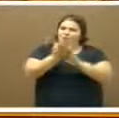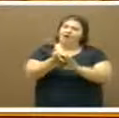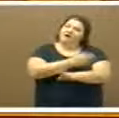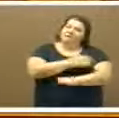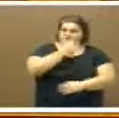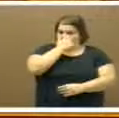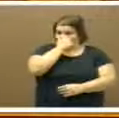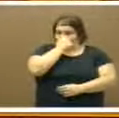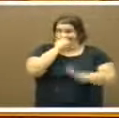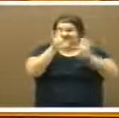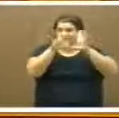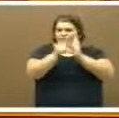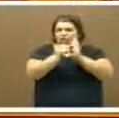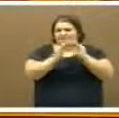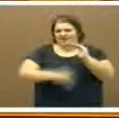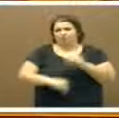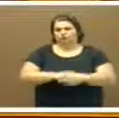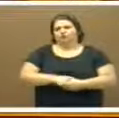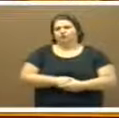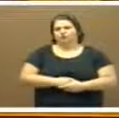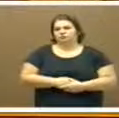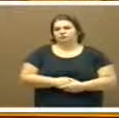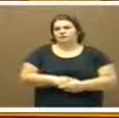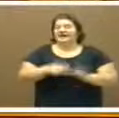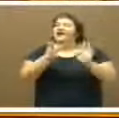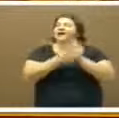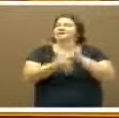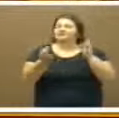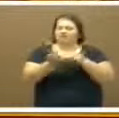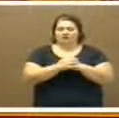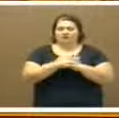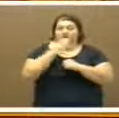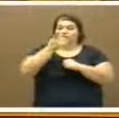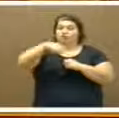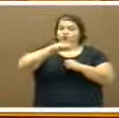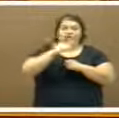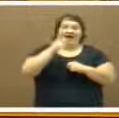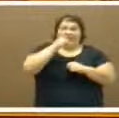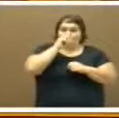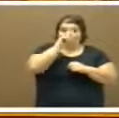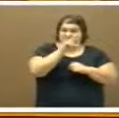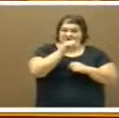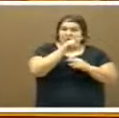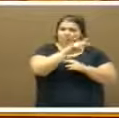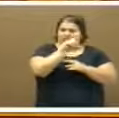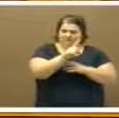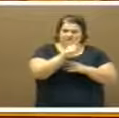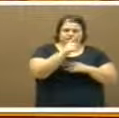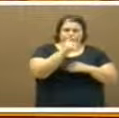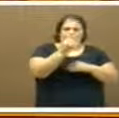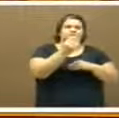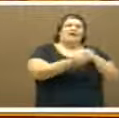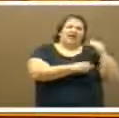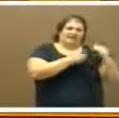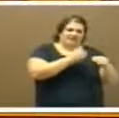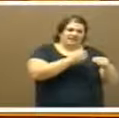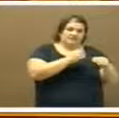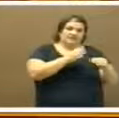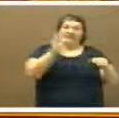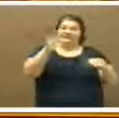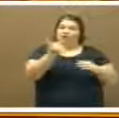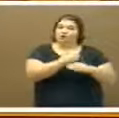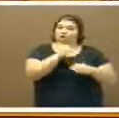Diez puntos menos. Es decir, si ustedes hubieran ejecutado lo mismo que en el año 2011 y hubieran cerrado el ejercicio también el